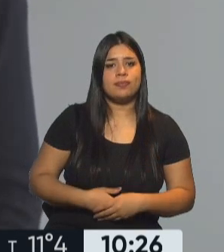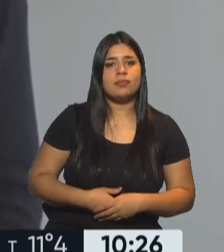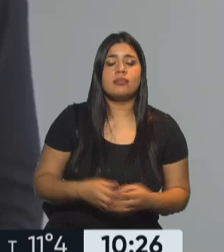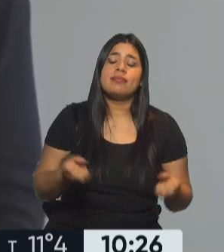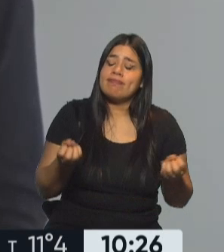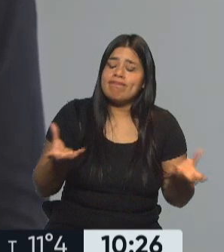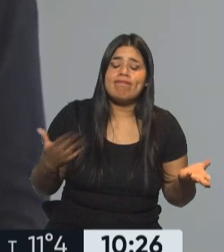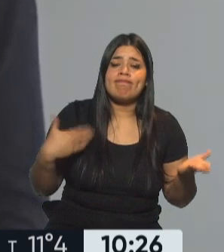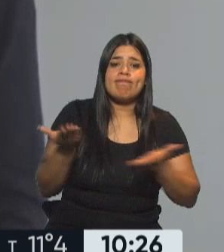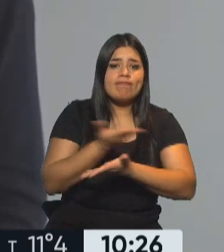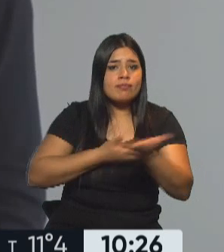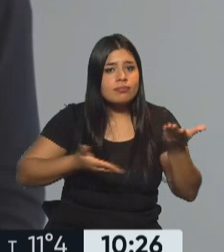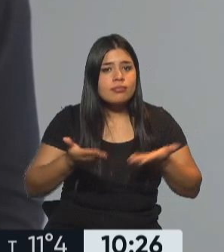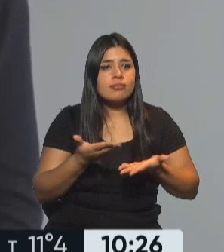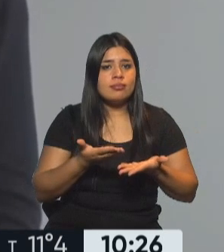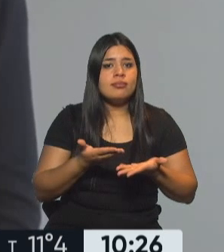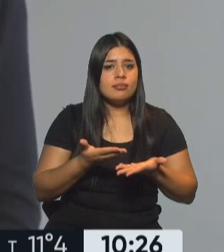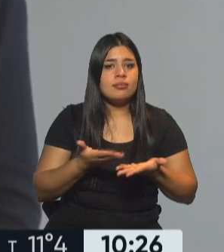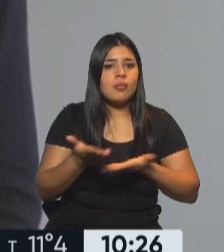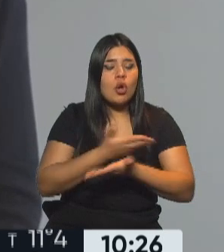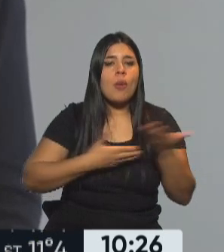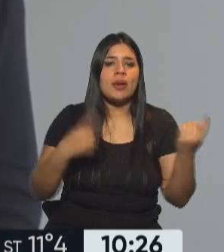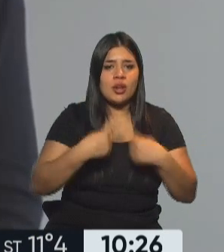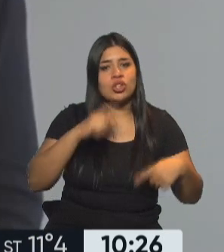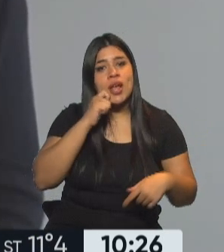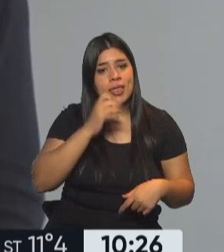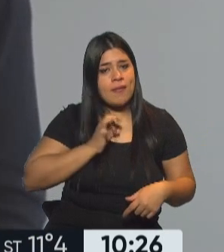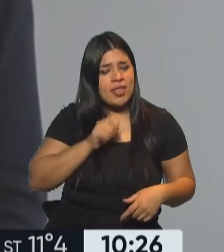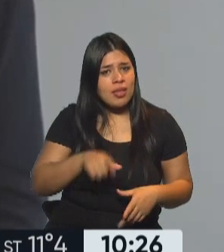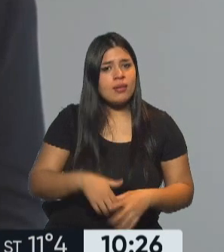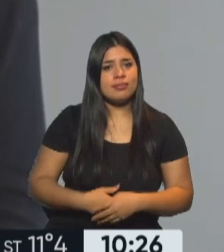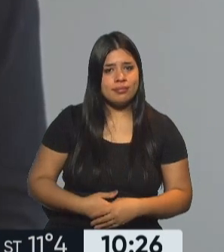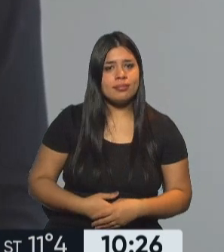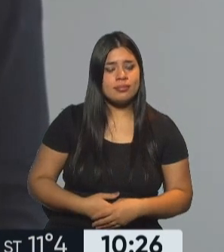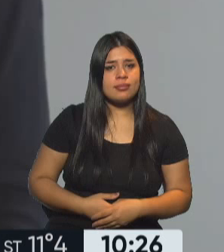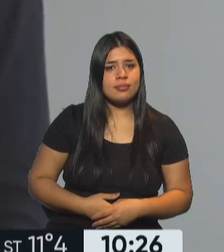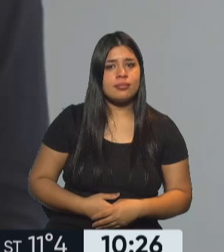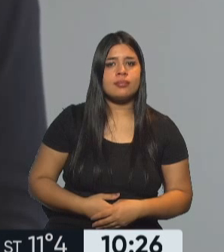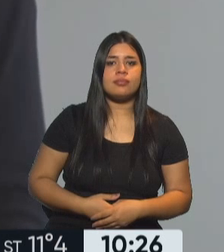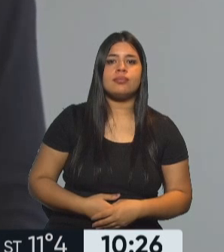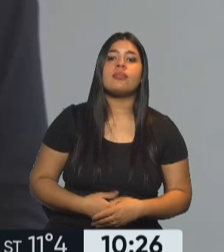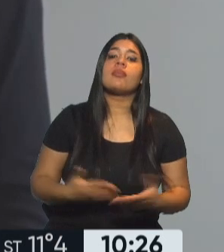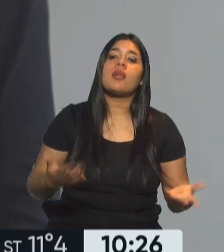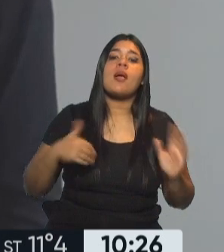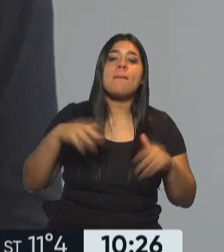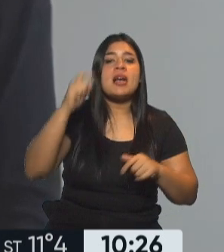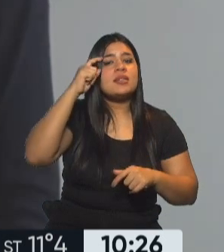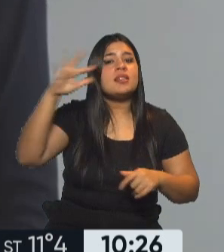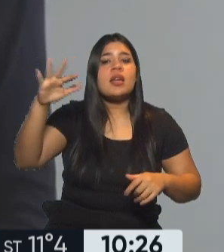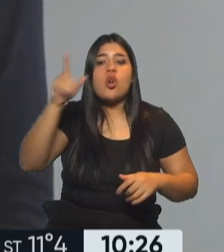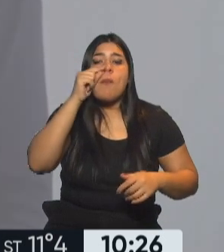y compartir todas estas cosas lindas de la vida. ¿Qué más extraño tener un